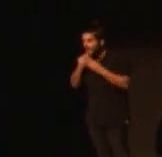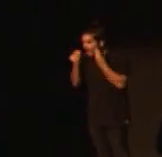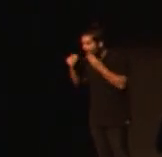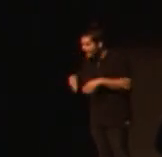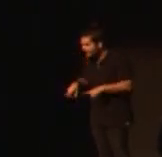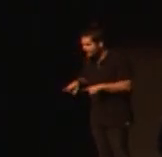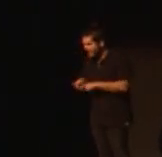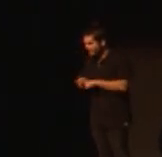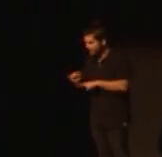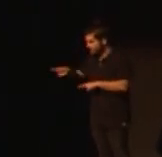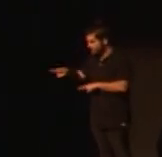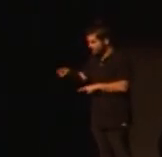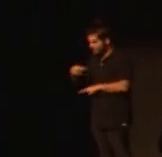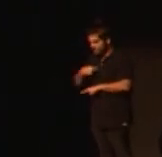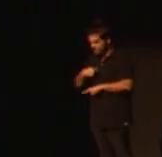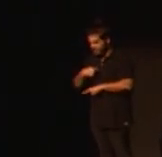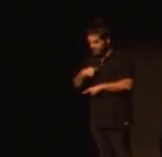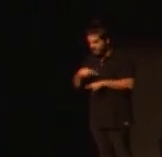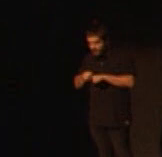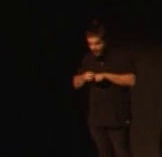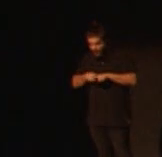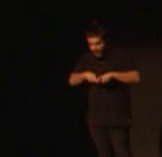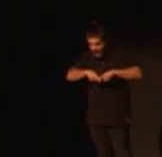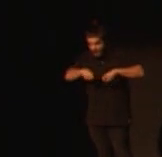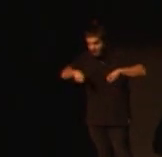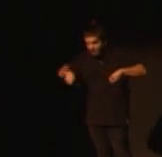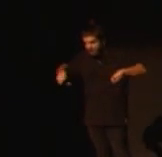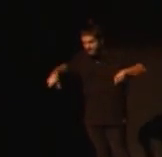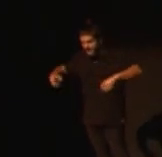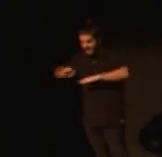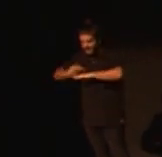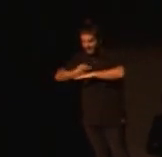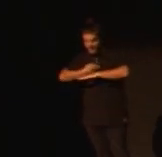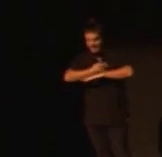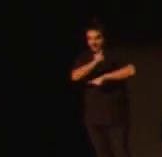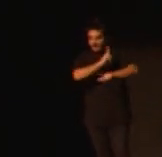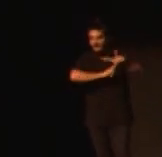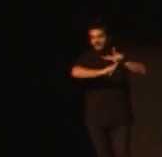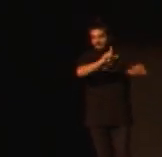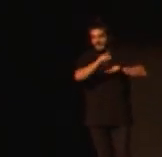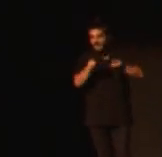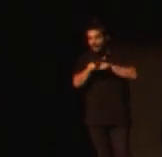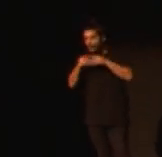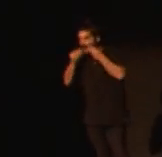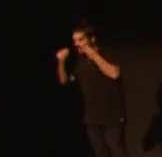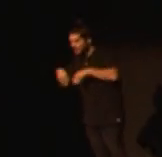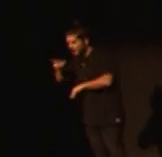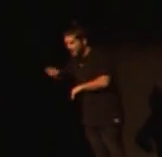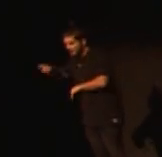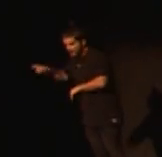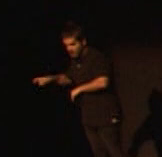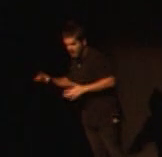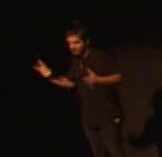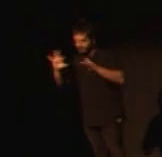y como yo, que son la vía por las que transcurre el viaje de la solidaridad. Eso es, Pati. Ay, Teresa, sé que me has dicho que ahí